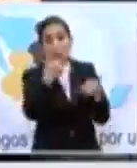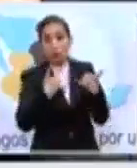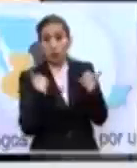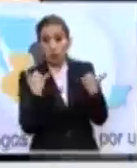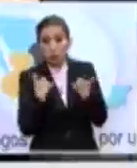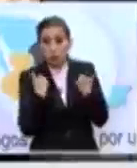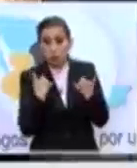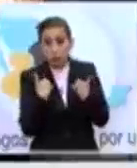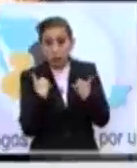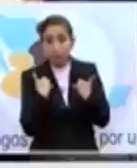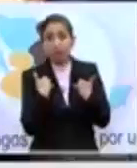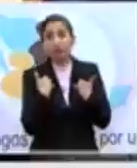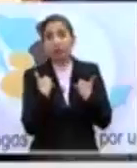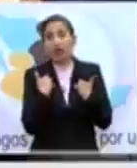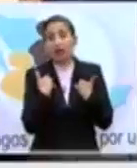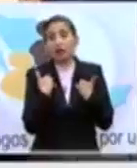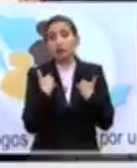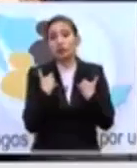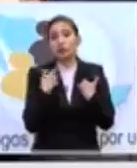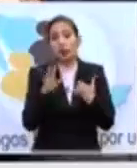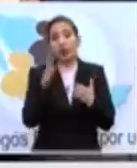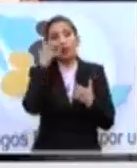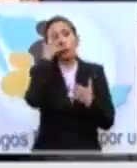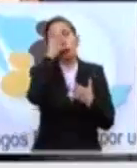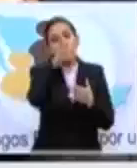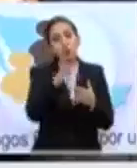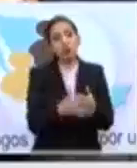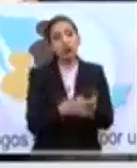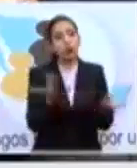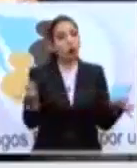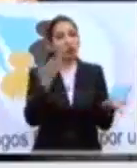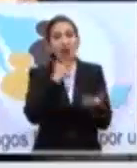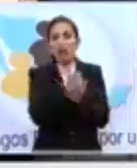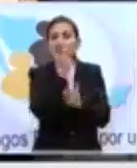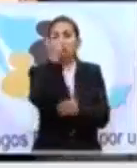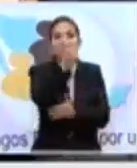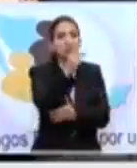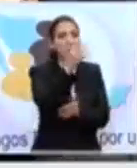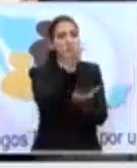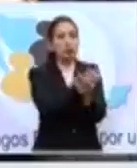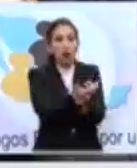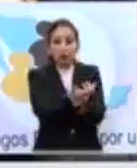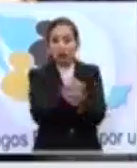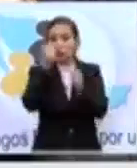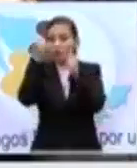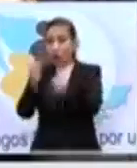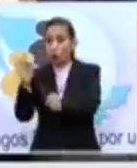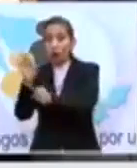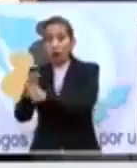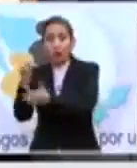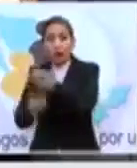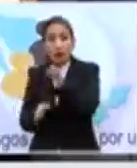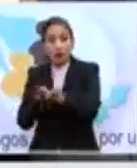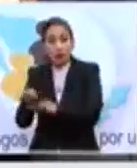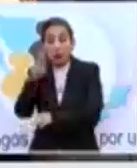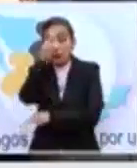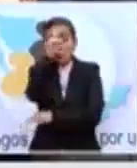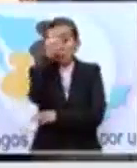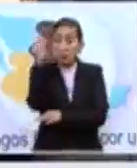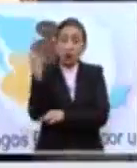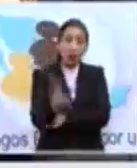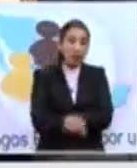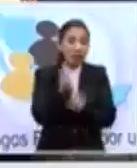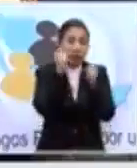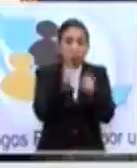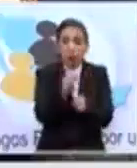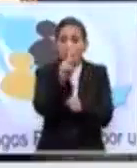jóvenes se les está deparando un futuro sin pensión, sin seguro de desempleo y, lo peor, con el